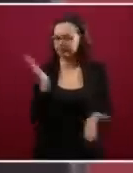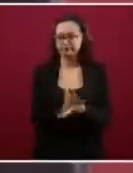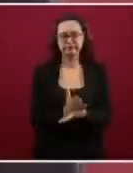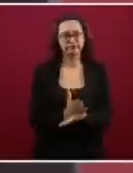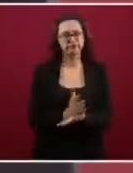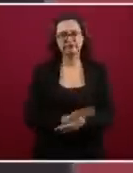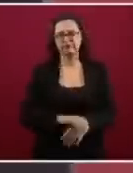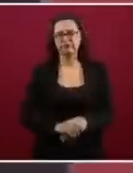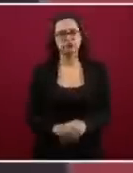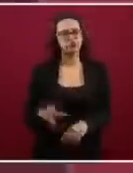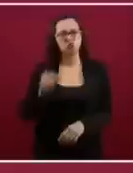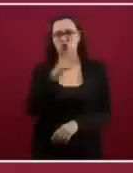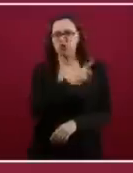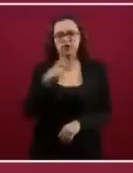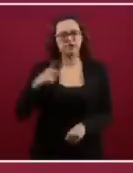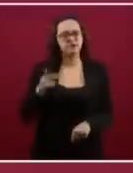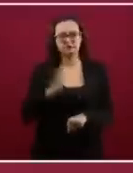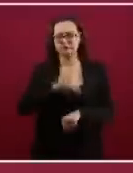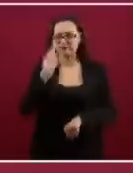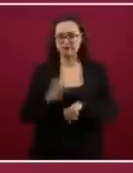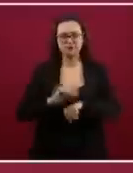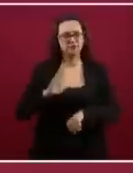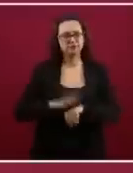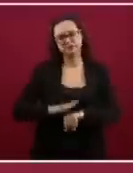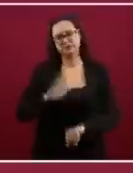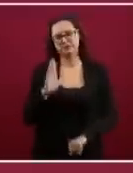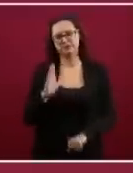Esas cosas no se deben de permitir.